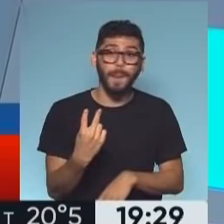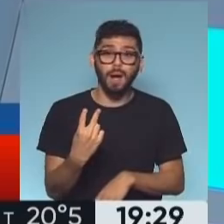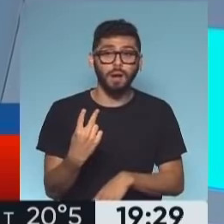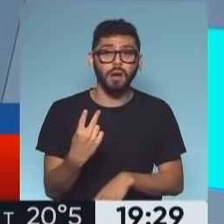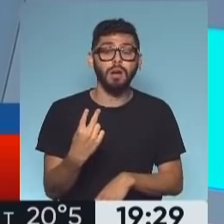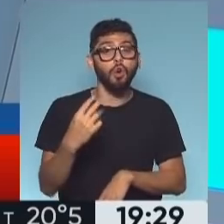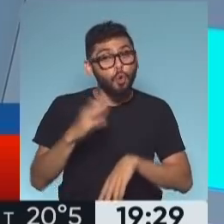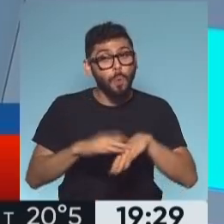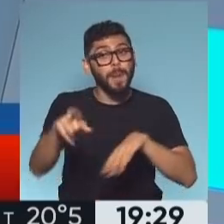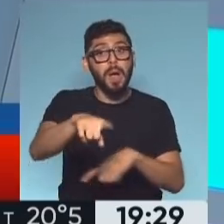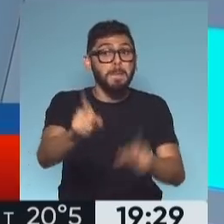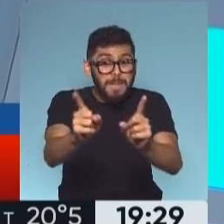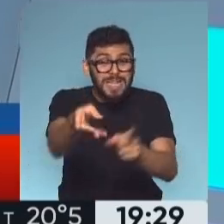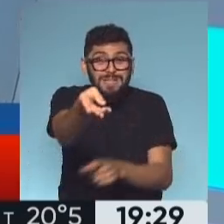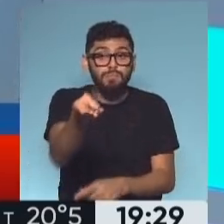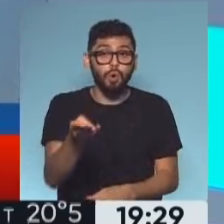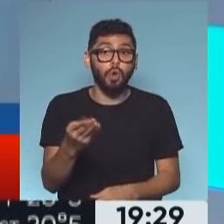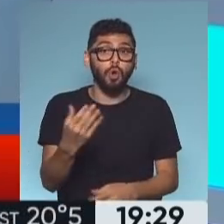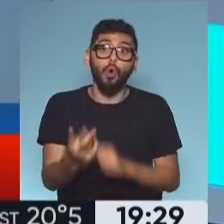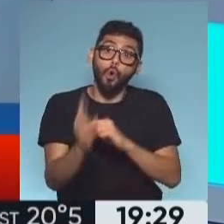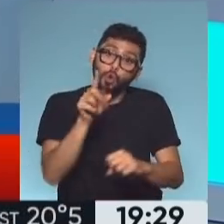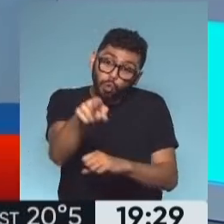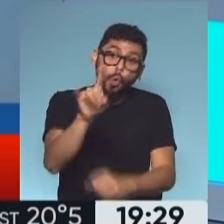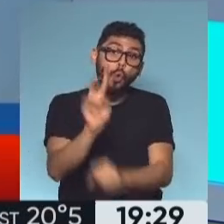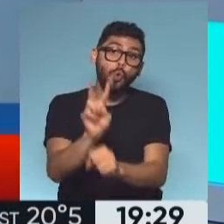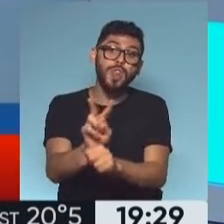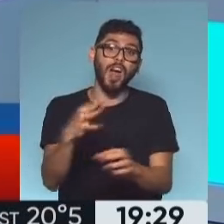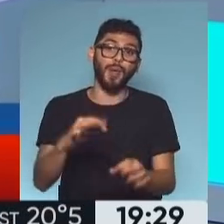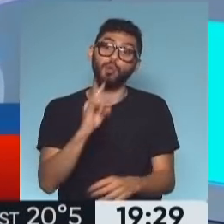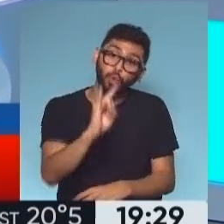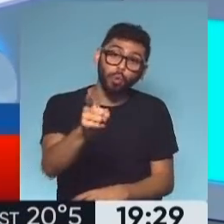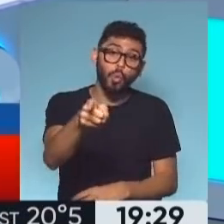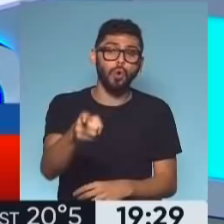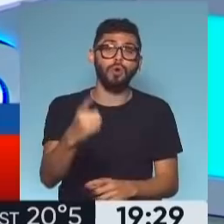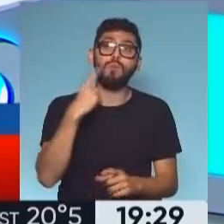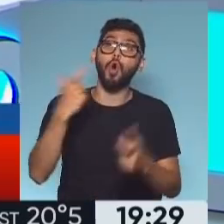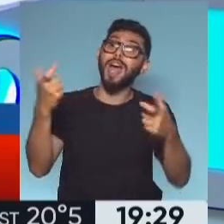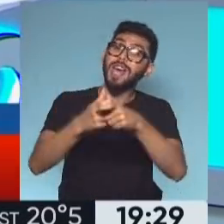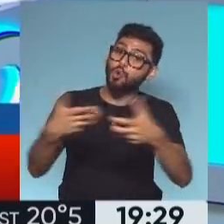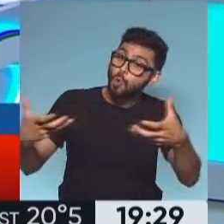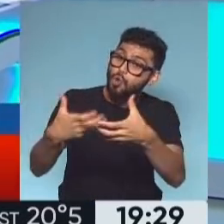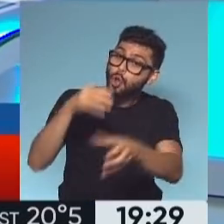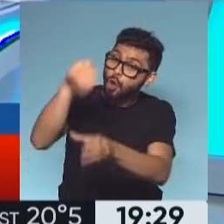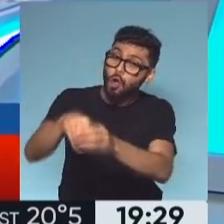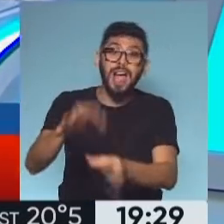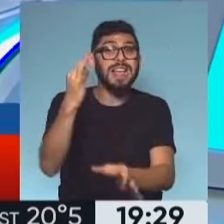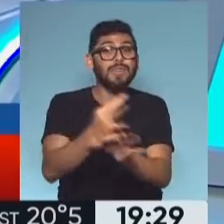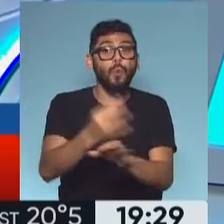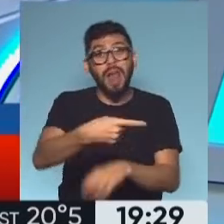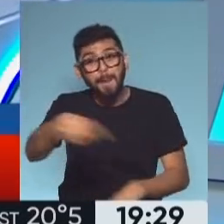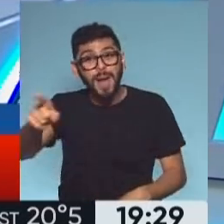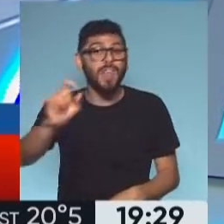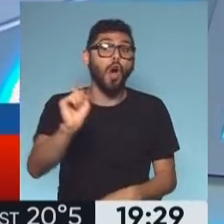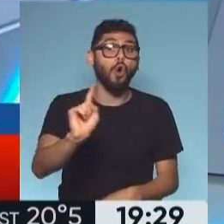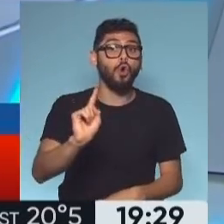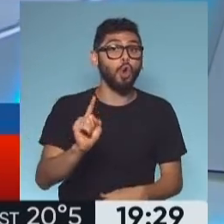son ustedes mismos, que son los que se tienen que cuidar. Usted va a tener que decidir si va a la reunión o no va a la reunión, si manda a su chico al colegio o no lo manda